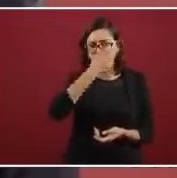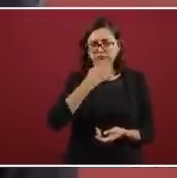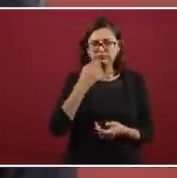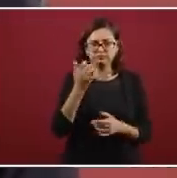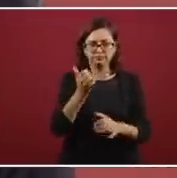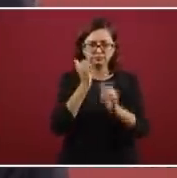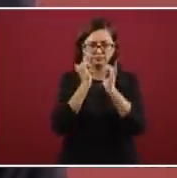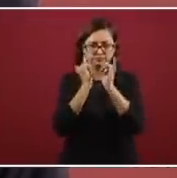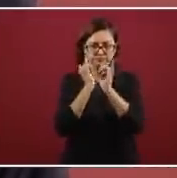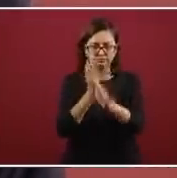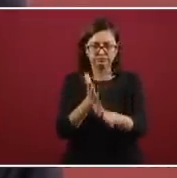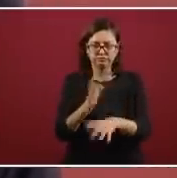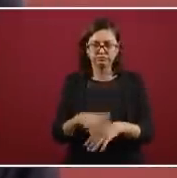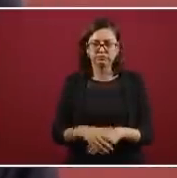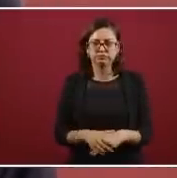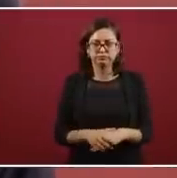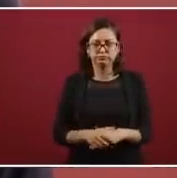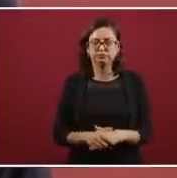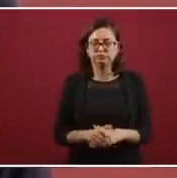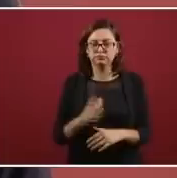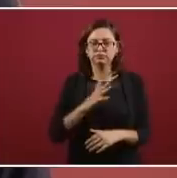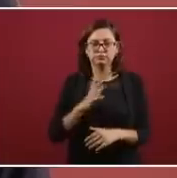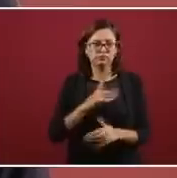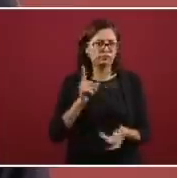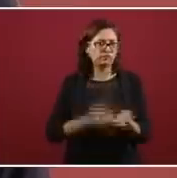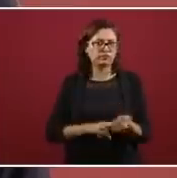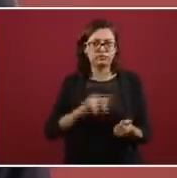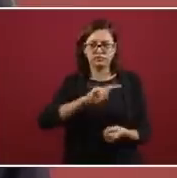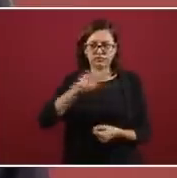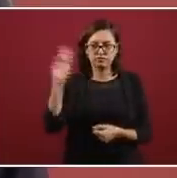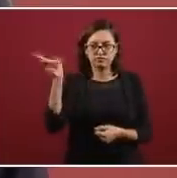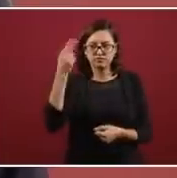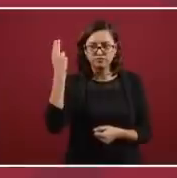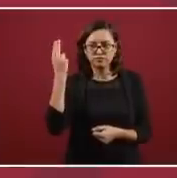de oposición en las universidades,